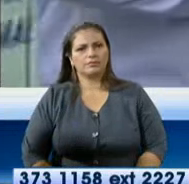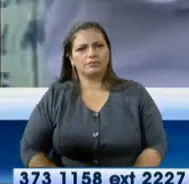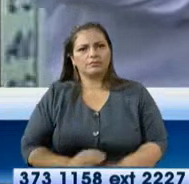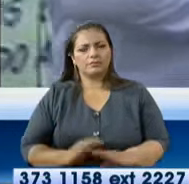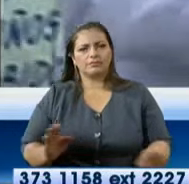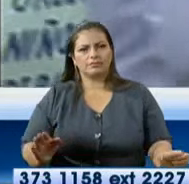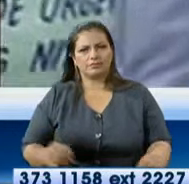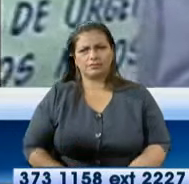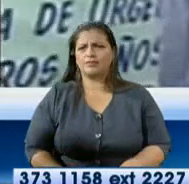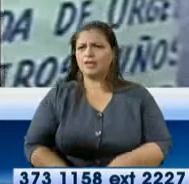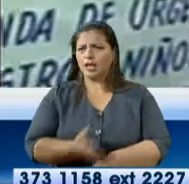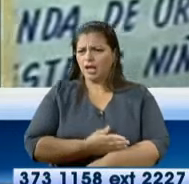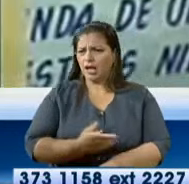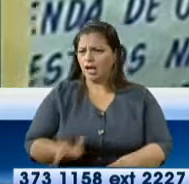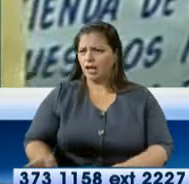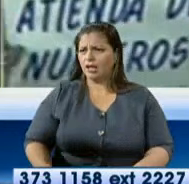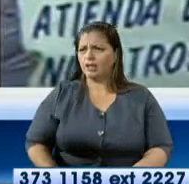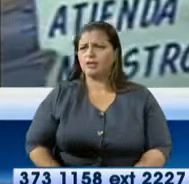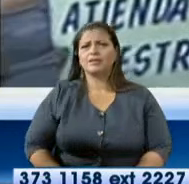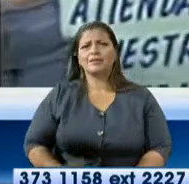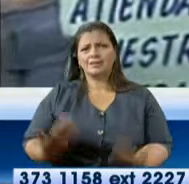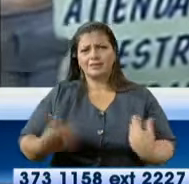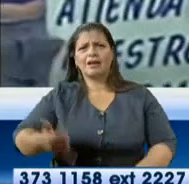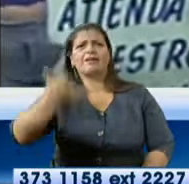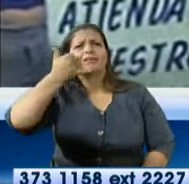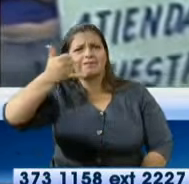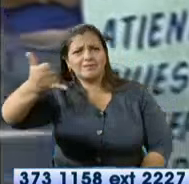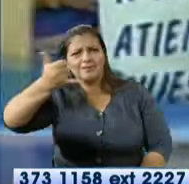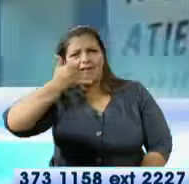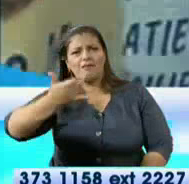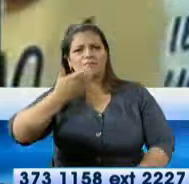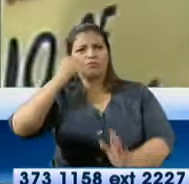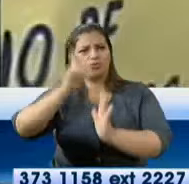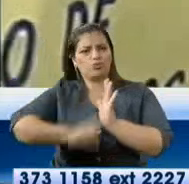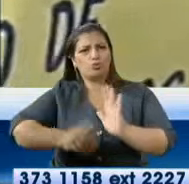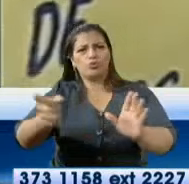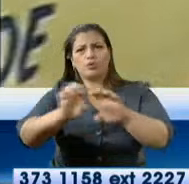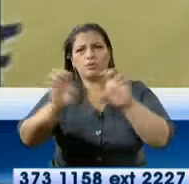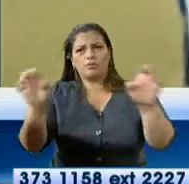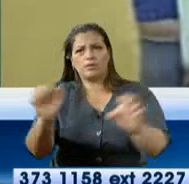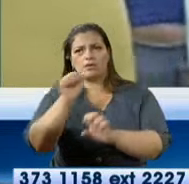solución, o sea, y me dicen que lo han reportado incluso. Sí. Que ¿usted lo reportó? Sí, yo lo reporté.